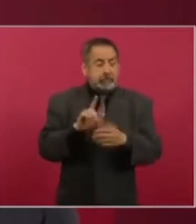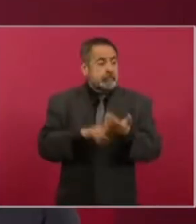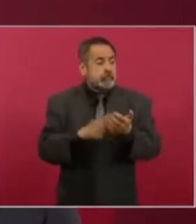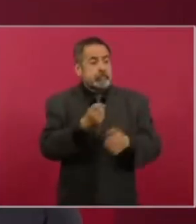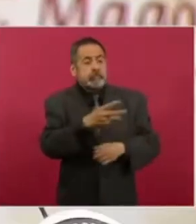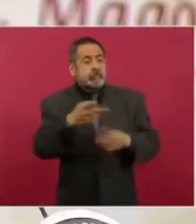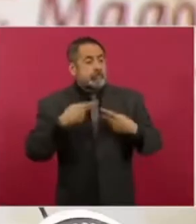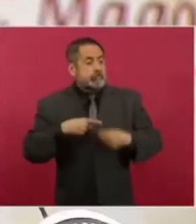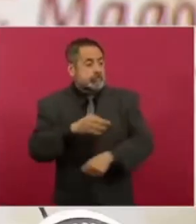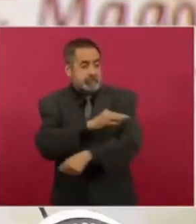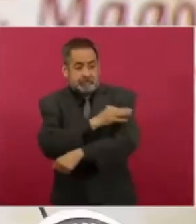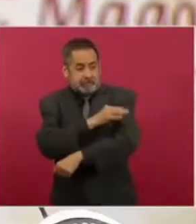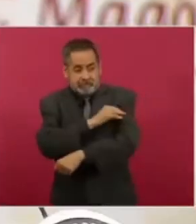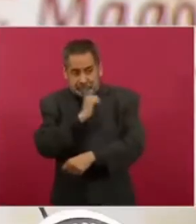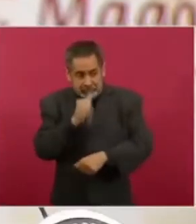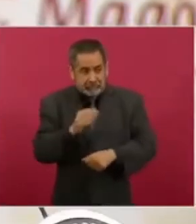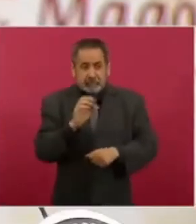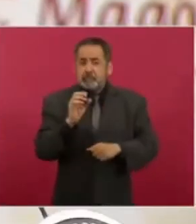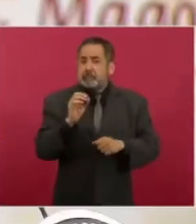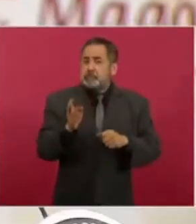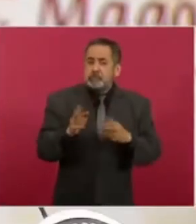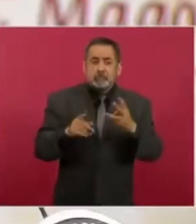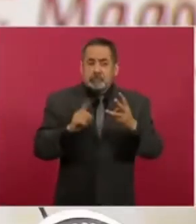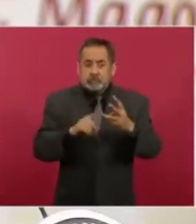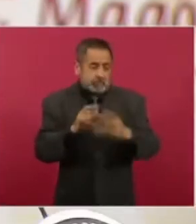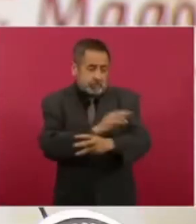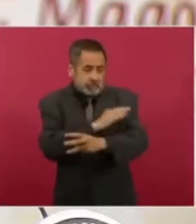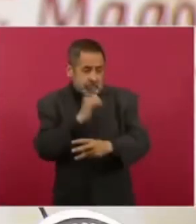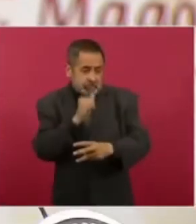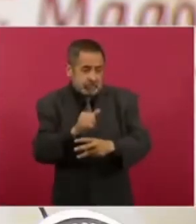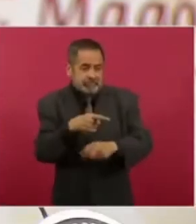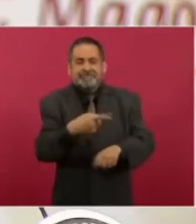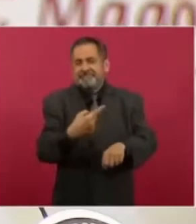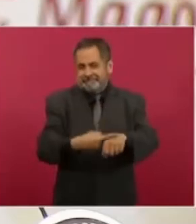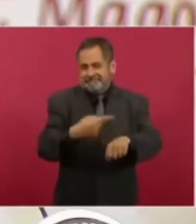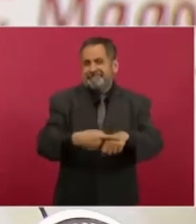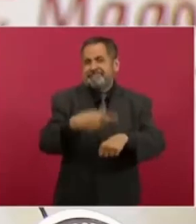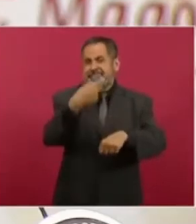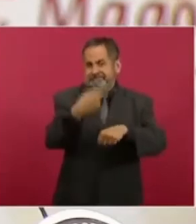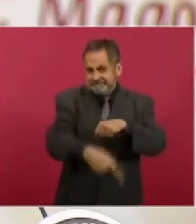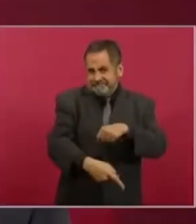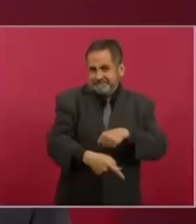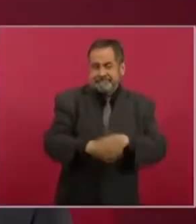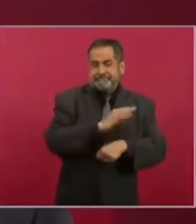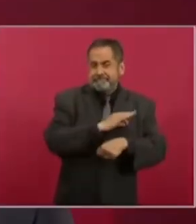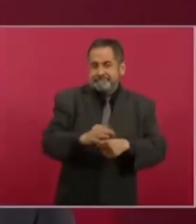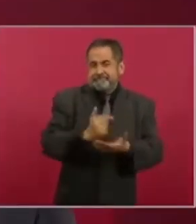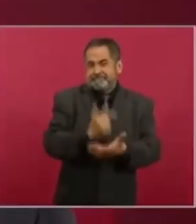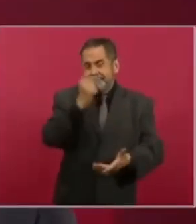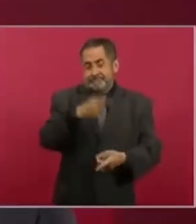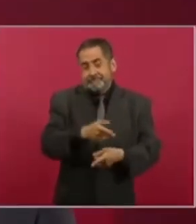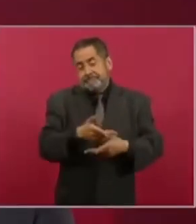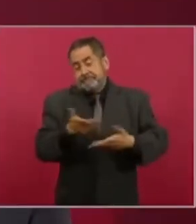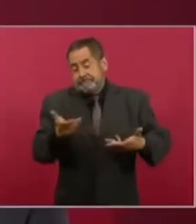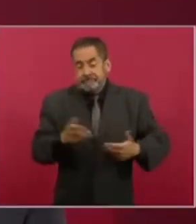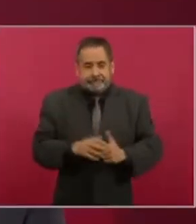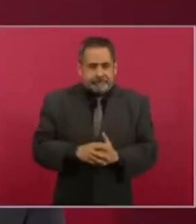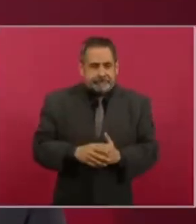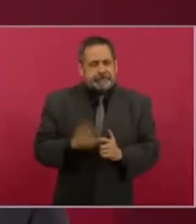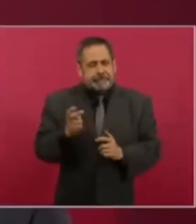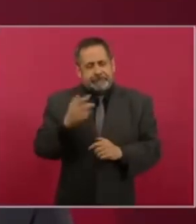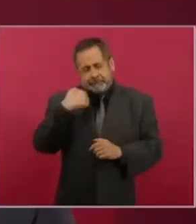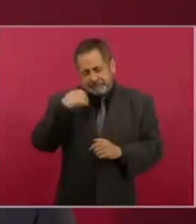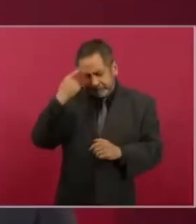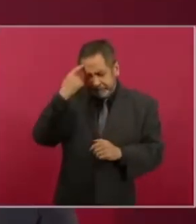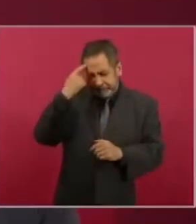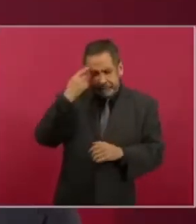los refuerzos, podrían estar todavía en riesgo de tener enfermedad de importancia. Entonces, no hay que perder